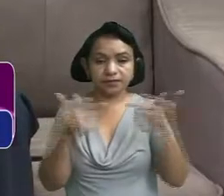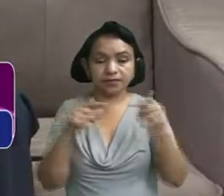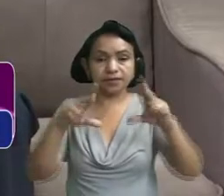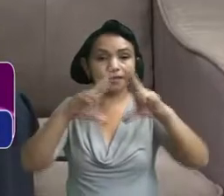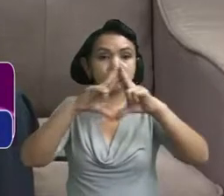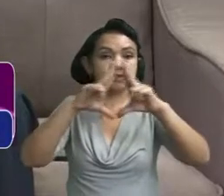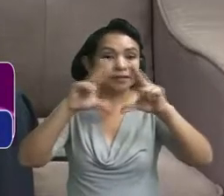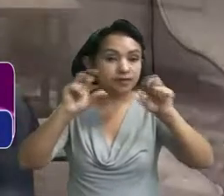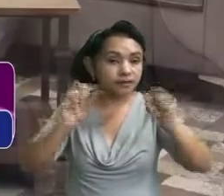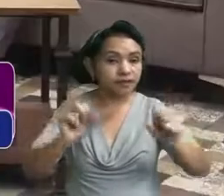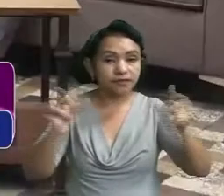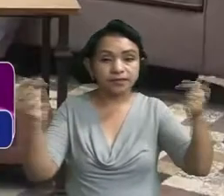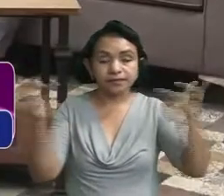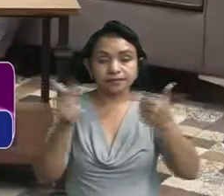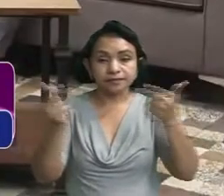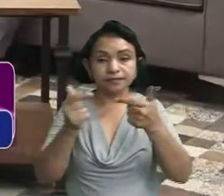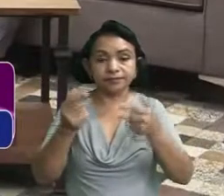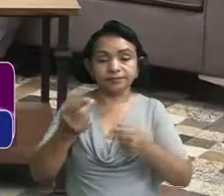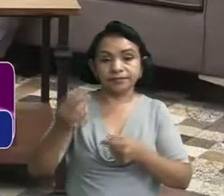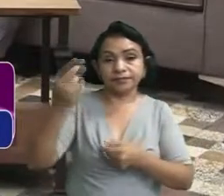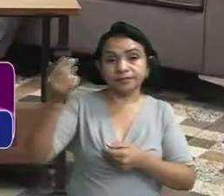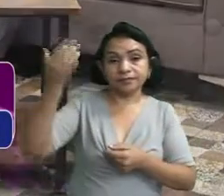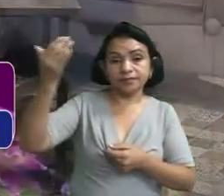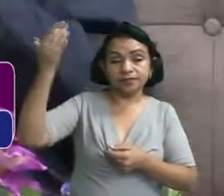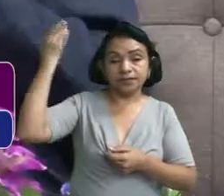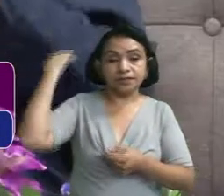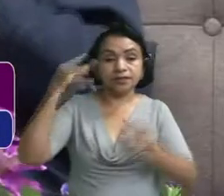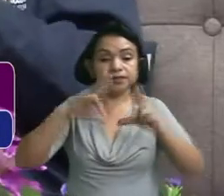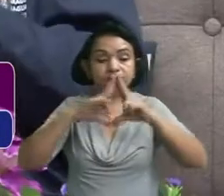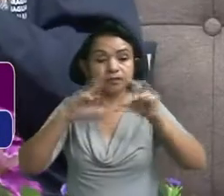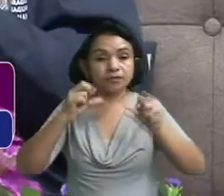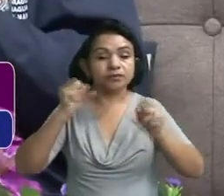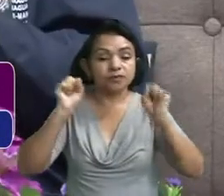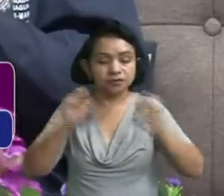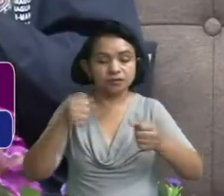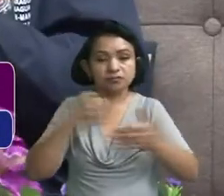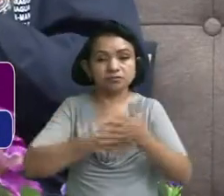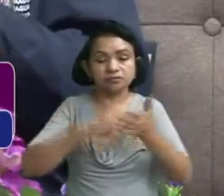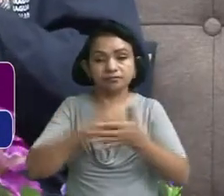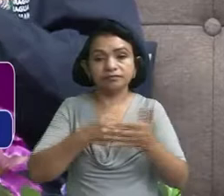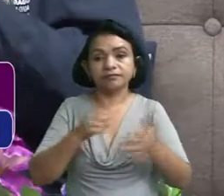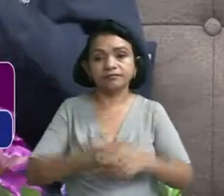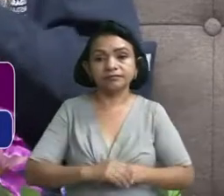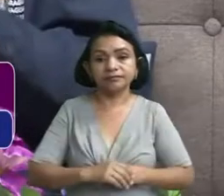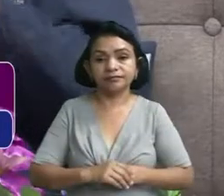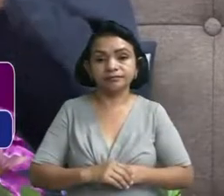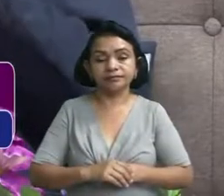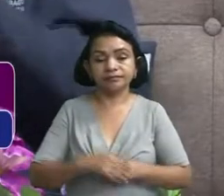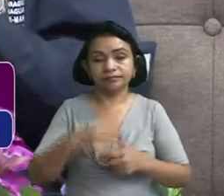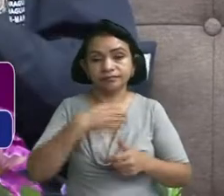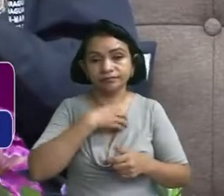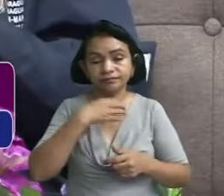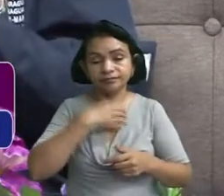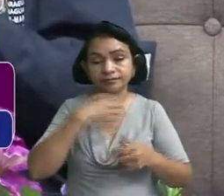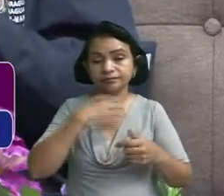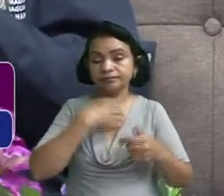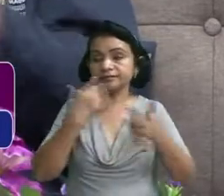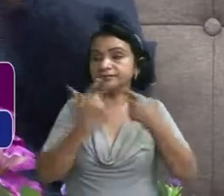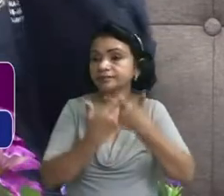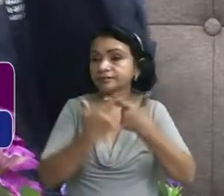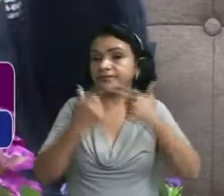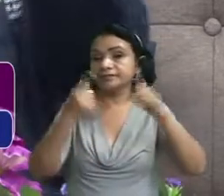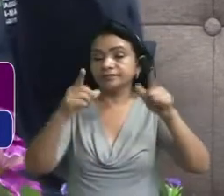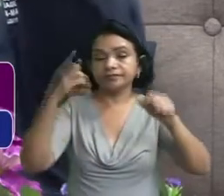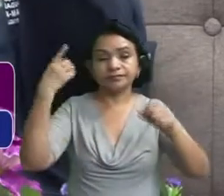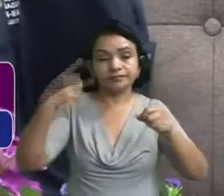nación. Esa ha sido la lucha histórica de los nicaragüenses. O sea, asentar la soberanía, la independencia